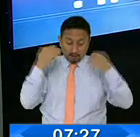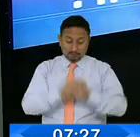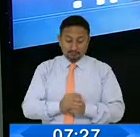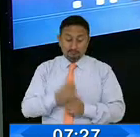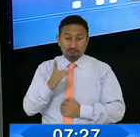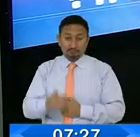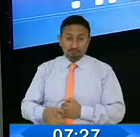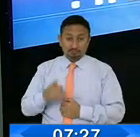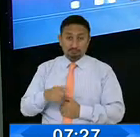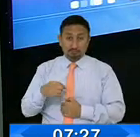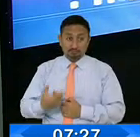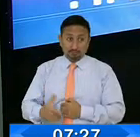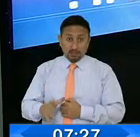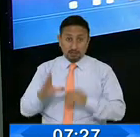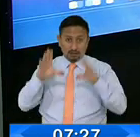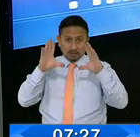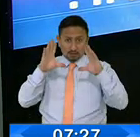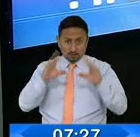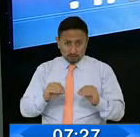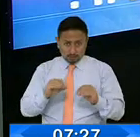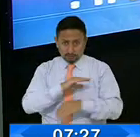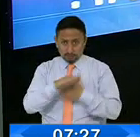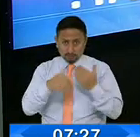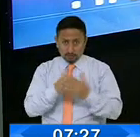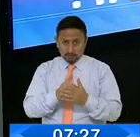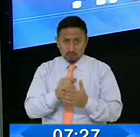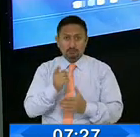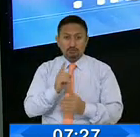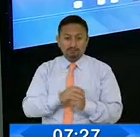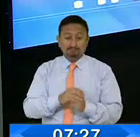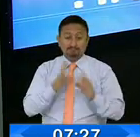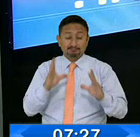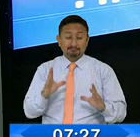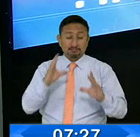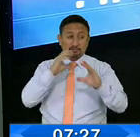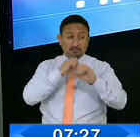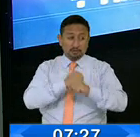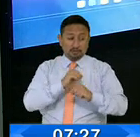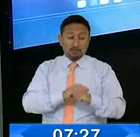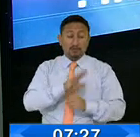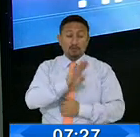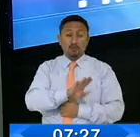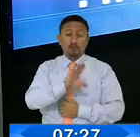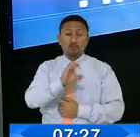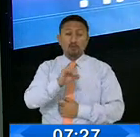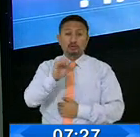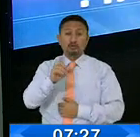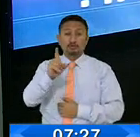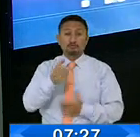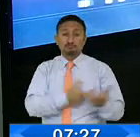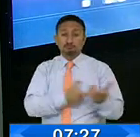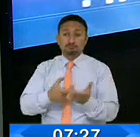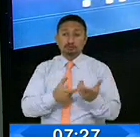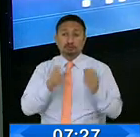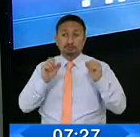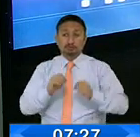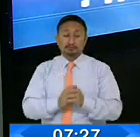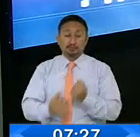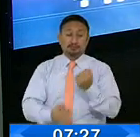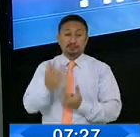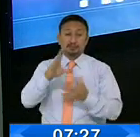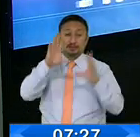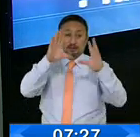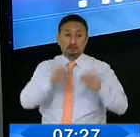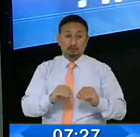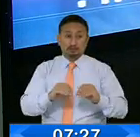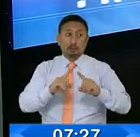Daule, aún no se logra ser controlado en su totalidad. Durante la noche, alrededor de 400 bomberos intentaron extinguir las llamas. Sin embargo,